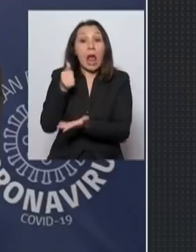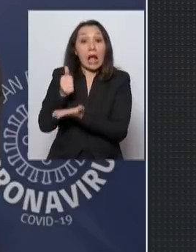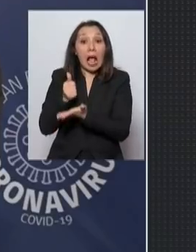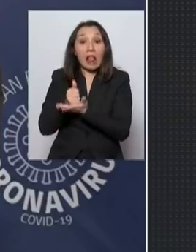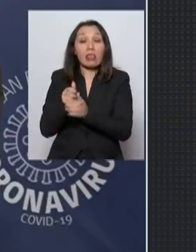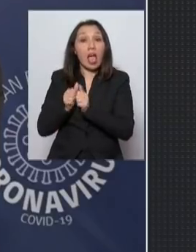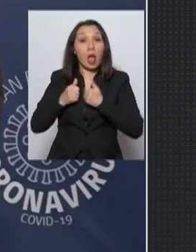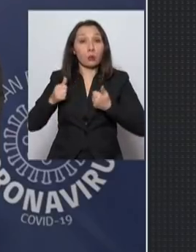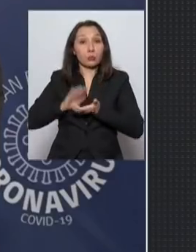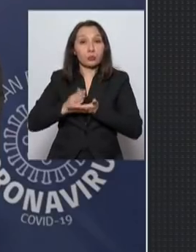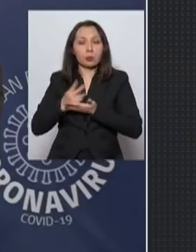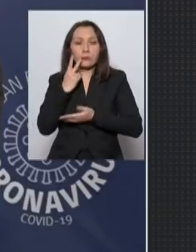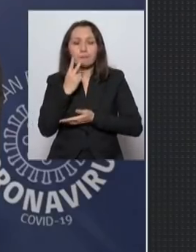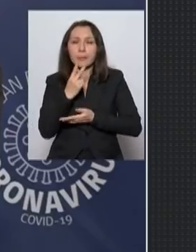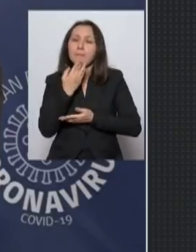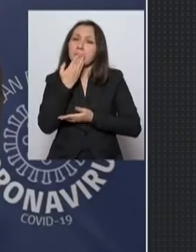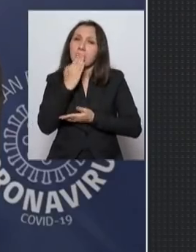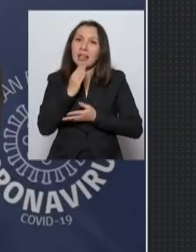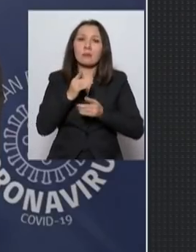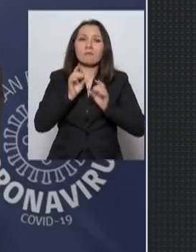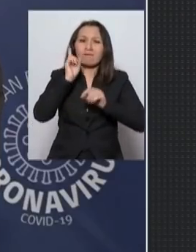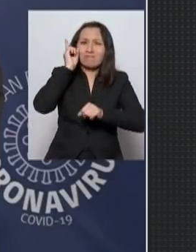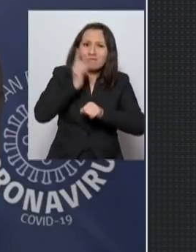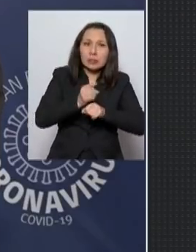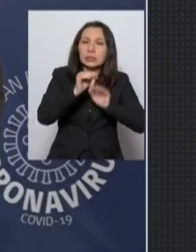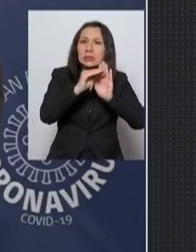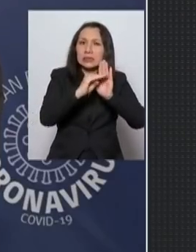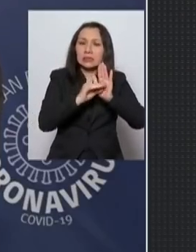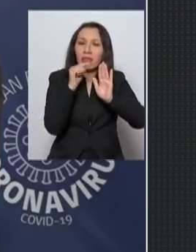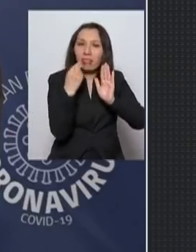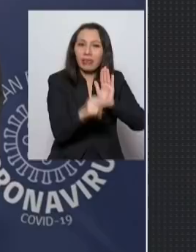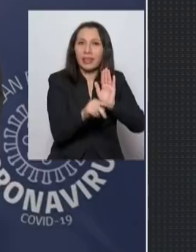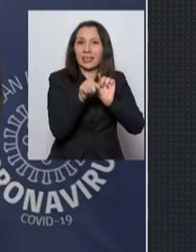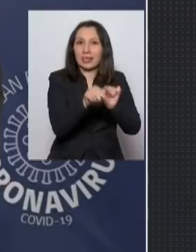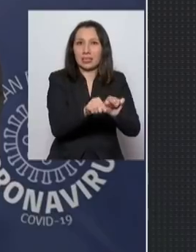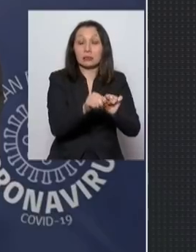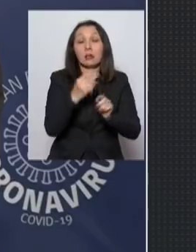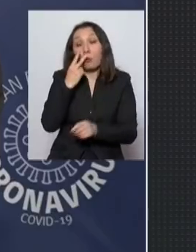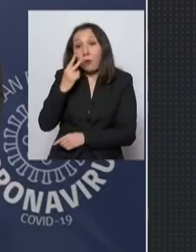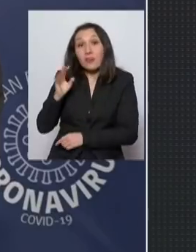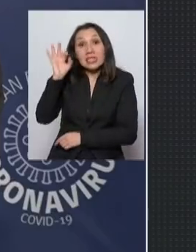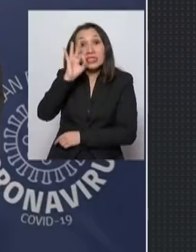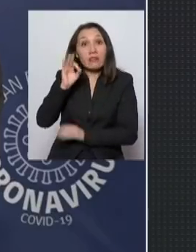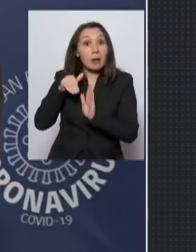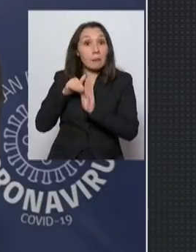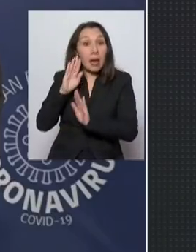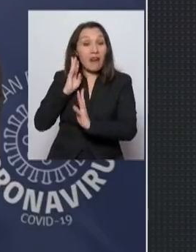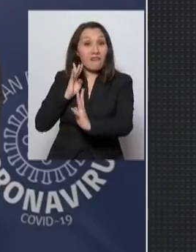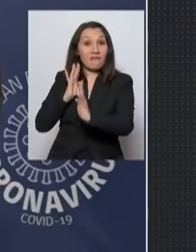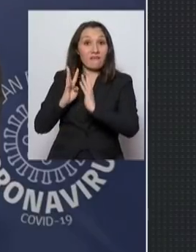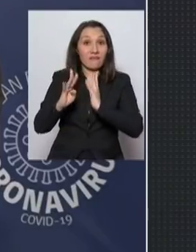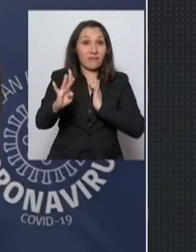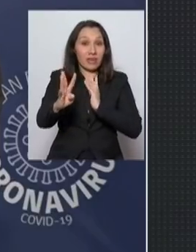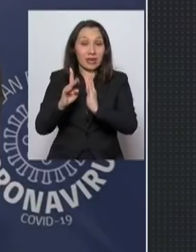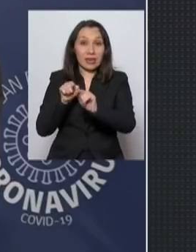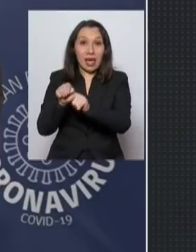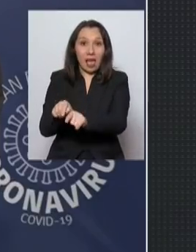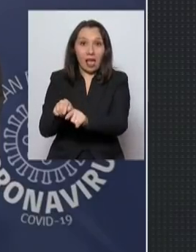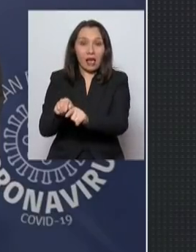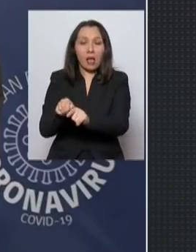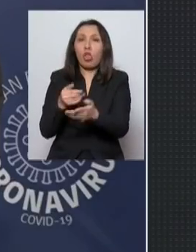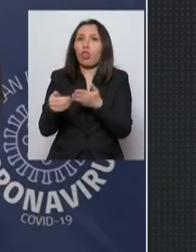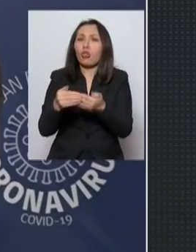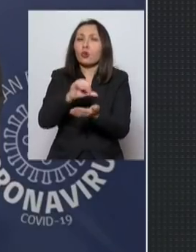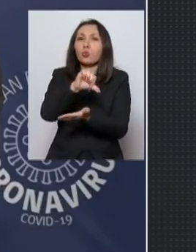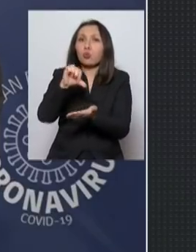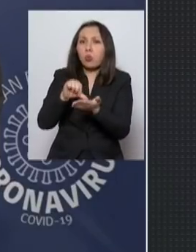por la autoridad sanitaria medidas mucho más específicas, como lo vimos el día sábado en que la mayoría de las ferias libres en la